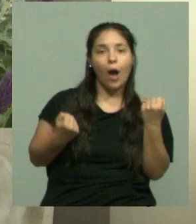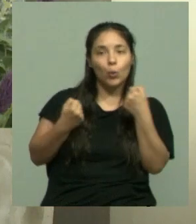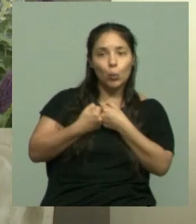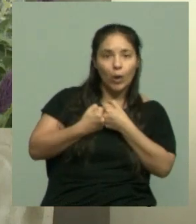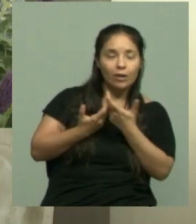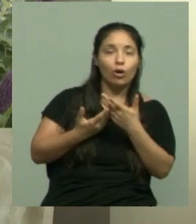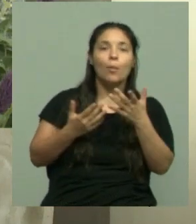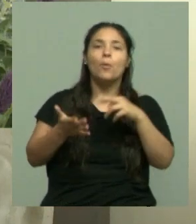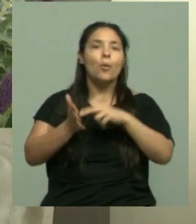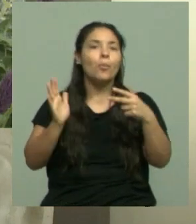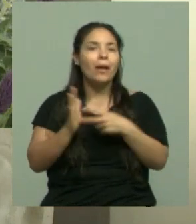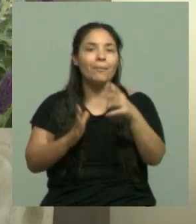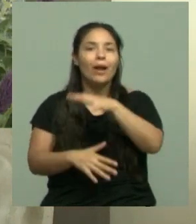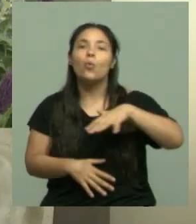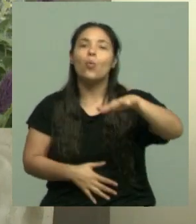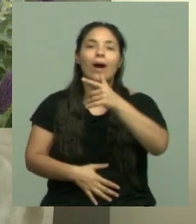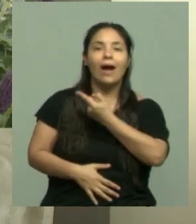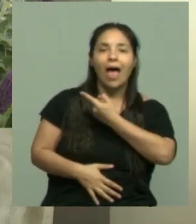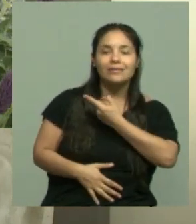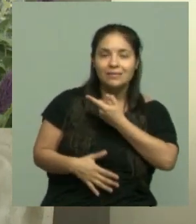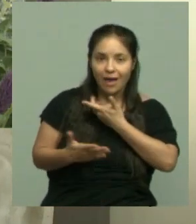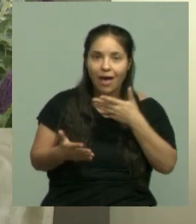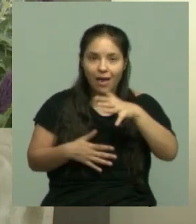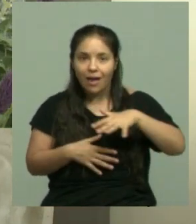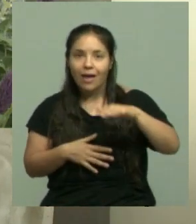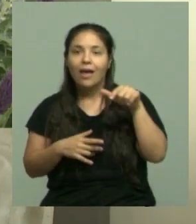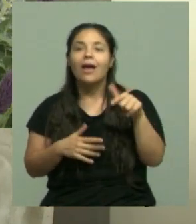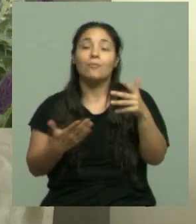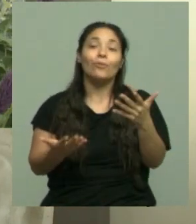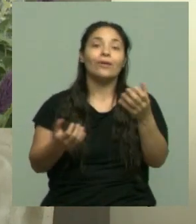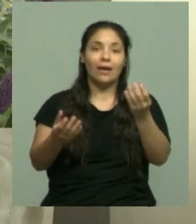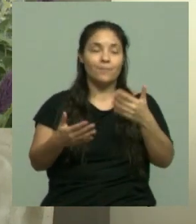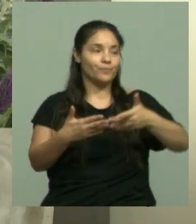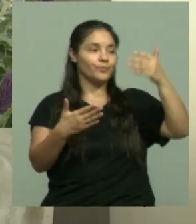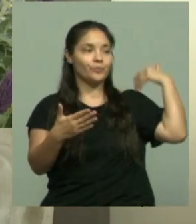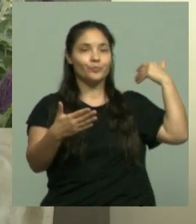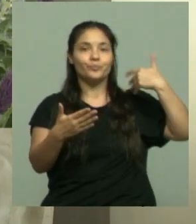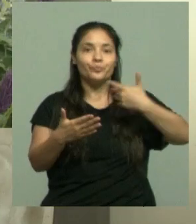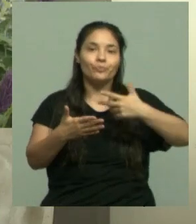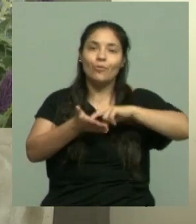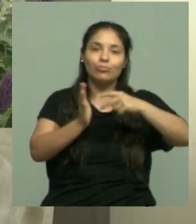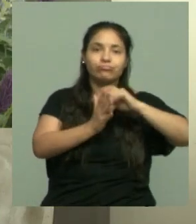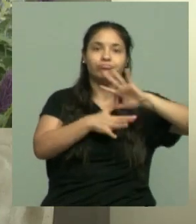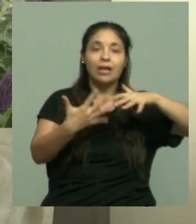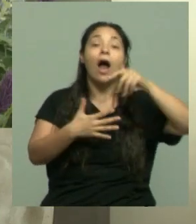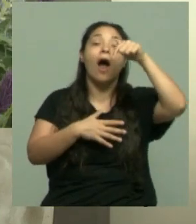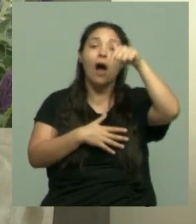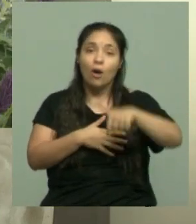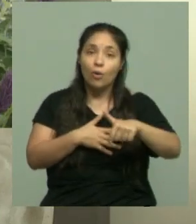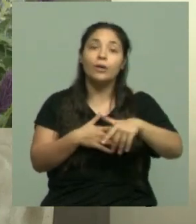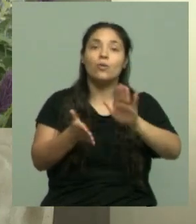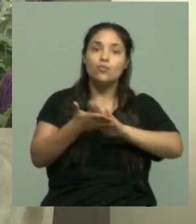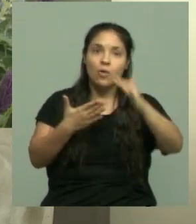Franja de Gaza? ¿Qué novedades hay? Porque hay conversaciones que se vienen dando desde hace tiempo con distintos protagonistas, pero ahora hay una nueva